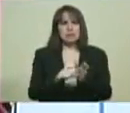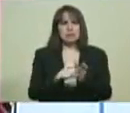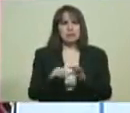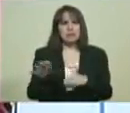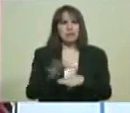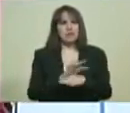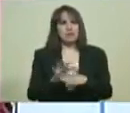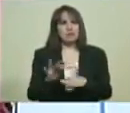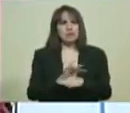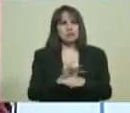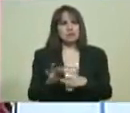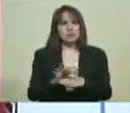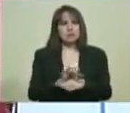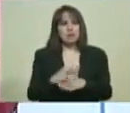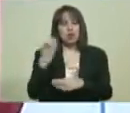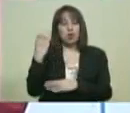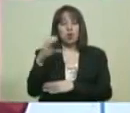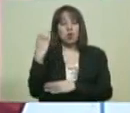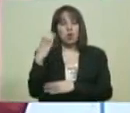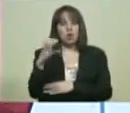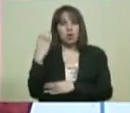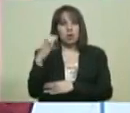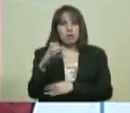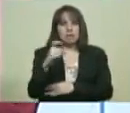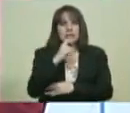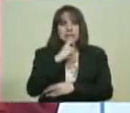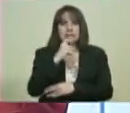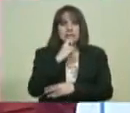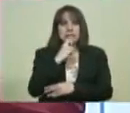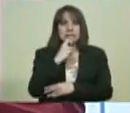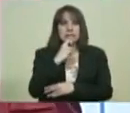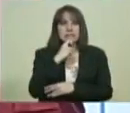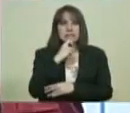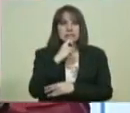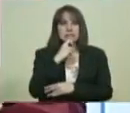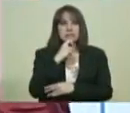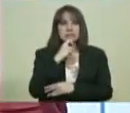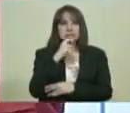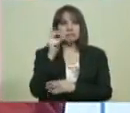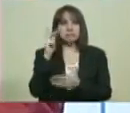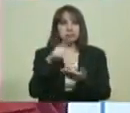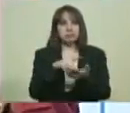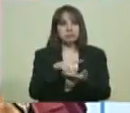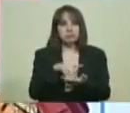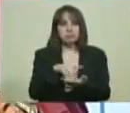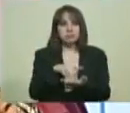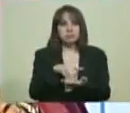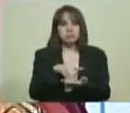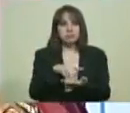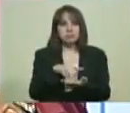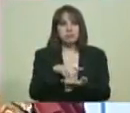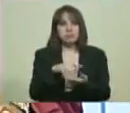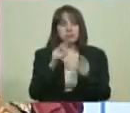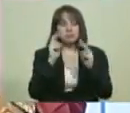limítrofe con Colombia y difícil. Cuando llegamos a La Fría,